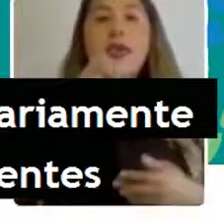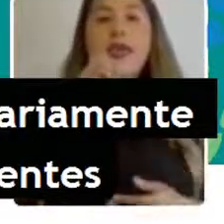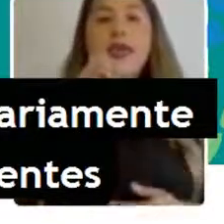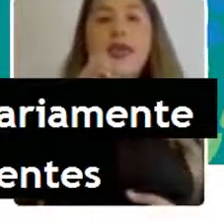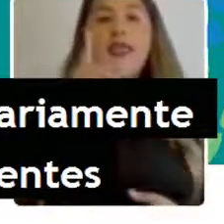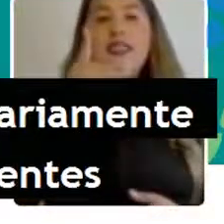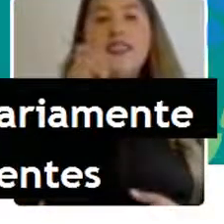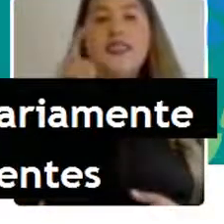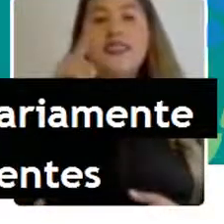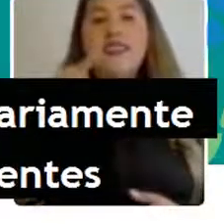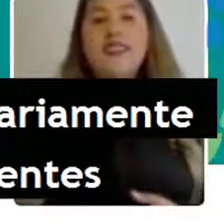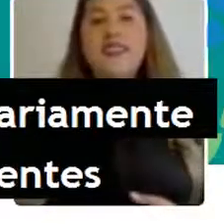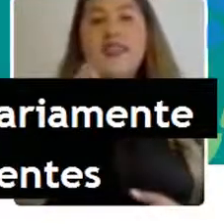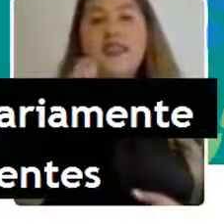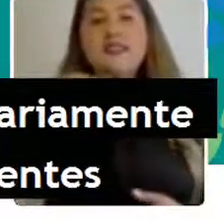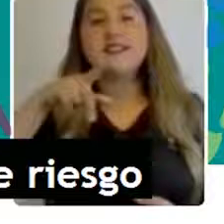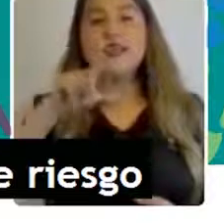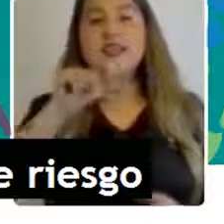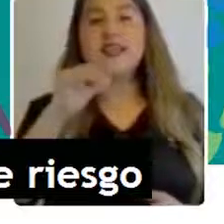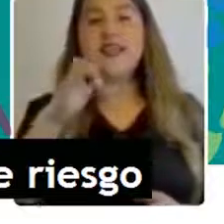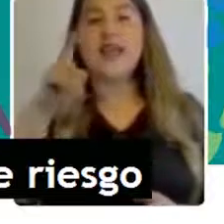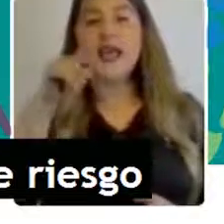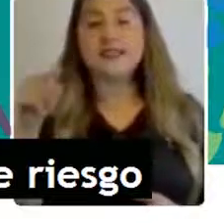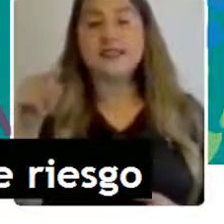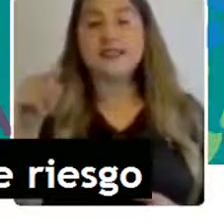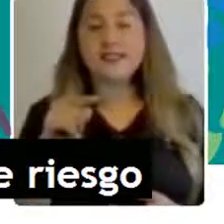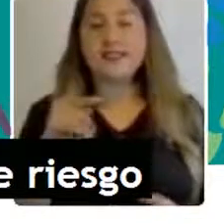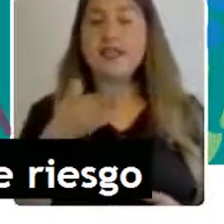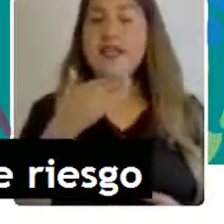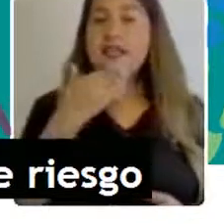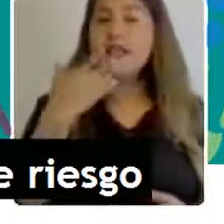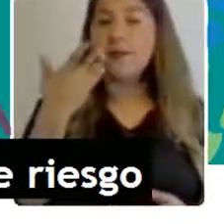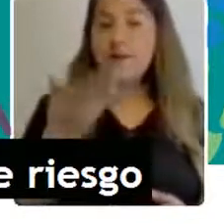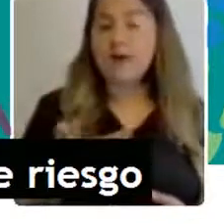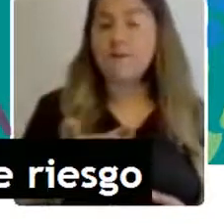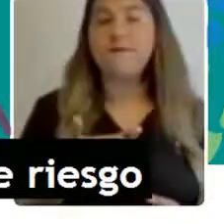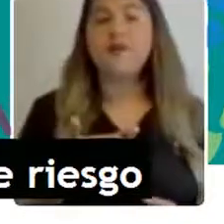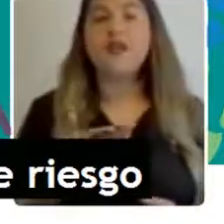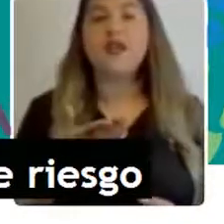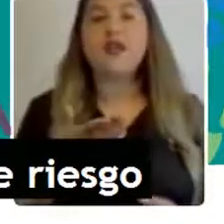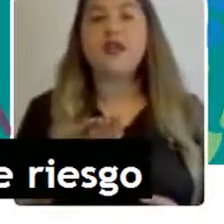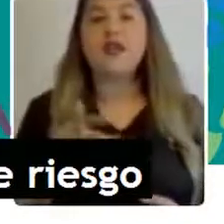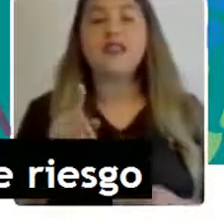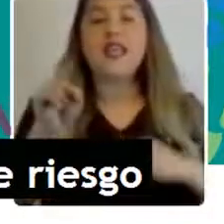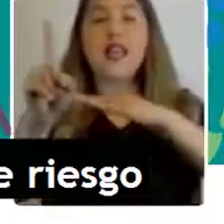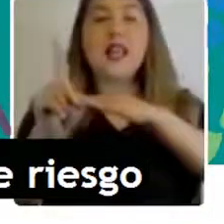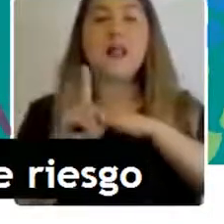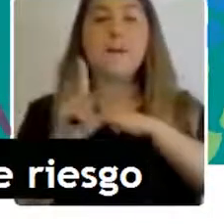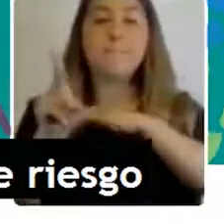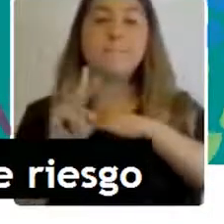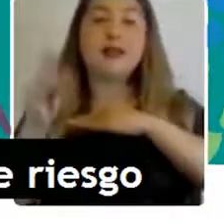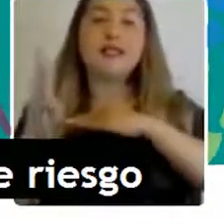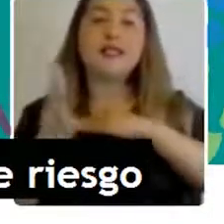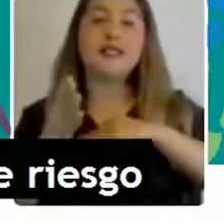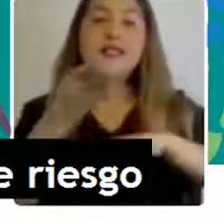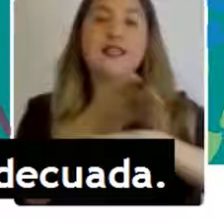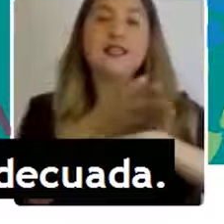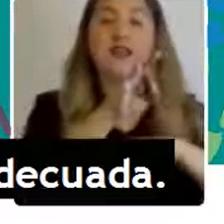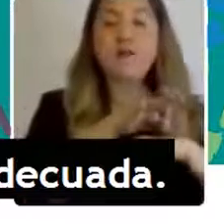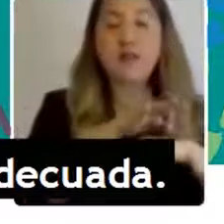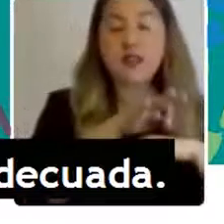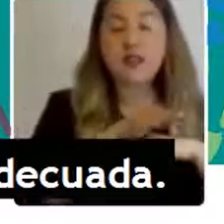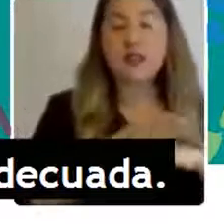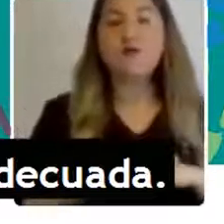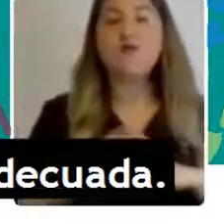desenlaces importantes para los pacientes, o desenlaces compuestos que no permiten hacer el balance de riesgo